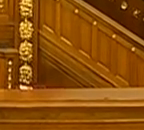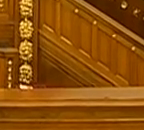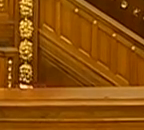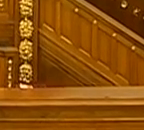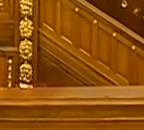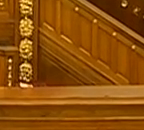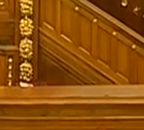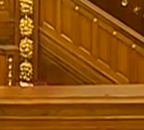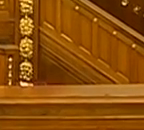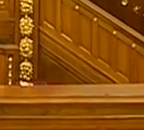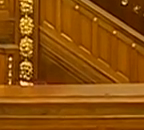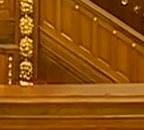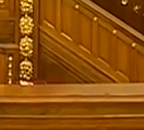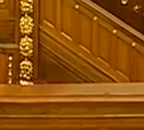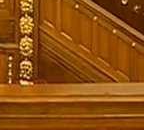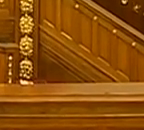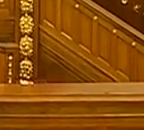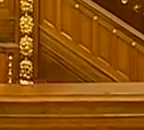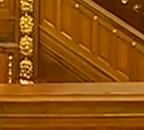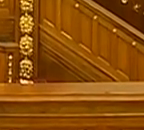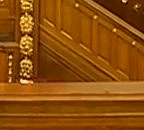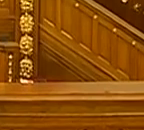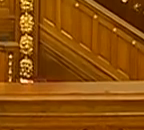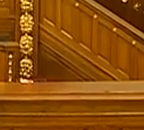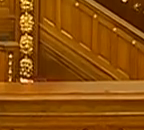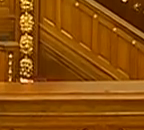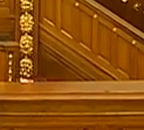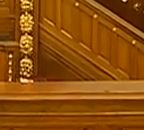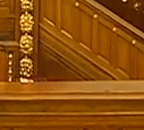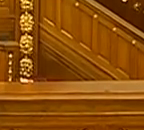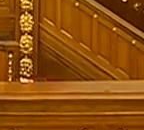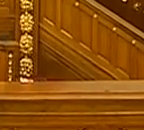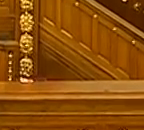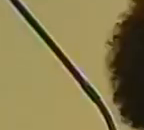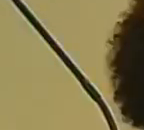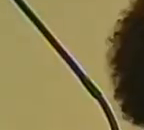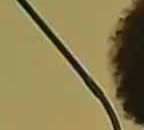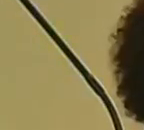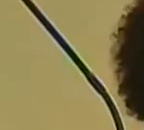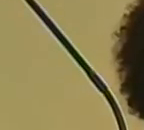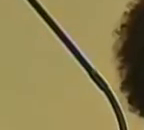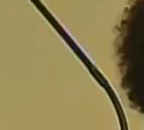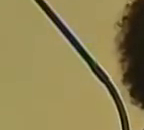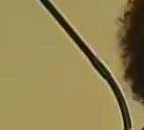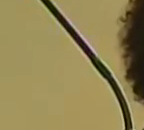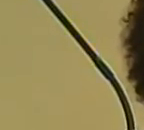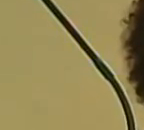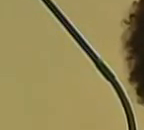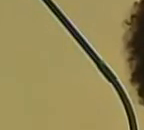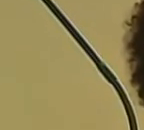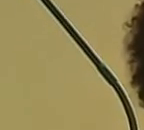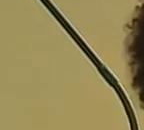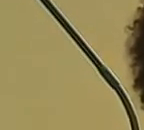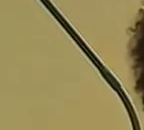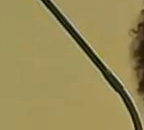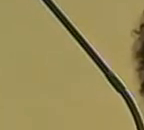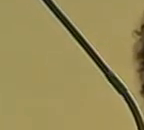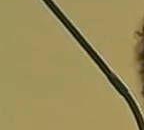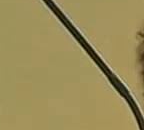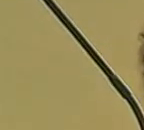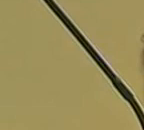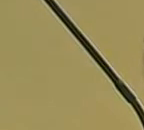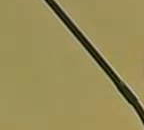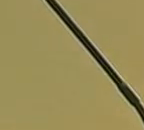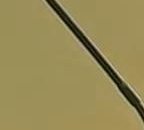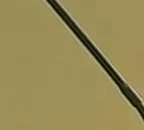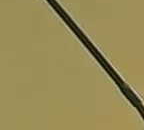asesinato de nuestro joven revolucionario robert serra y de la compatriota maría